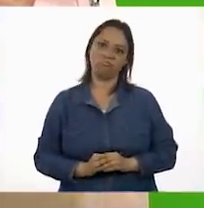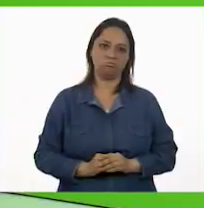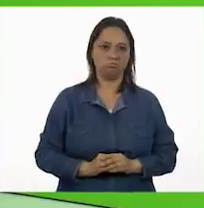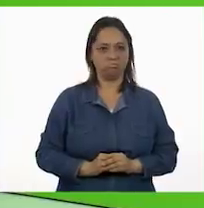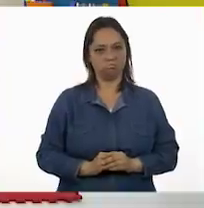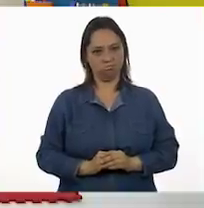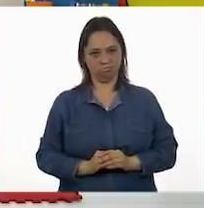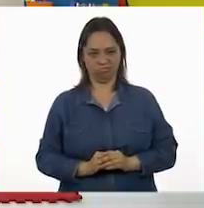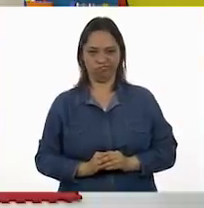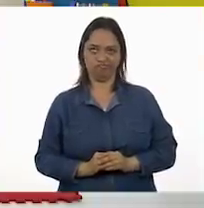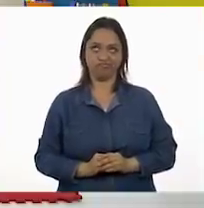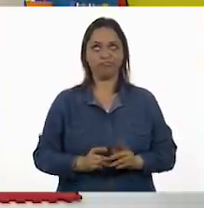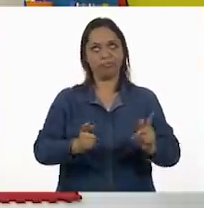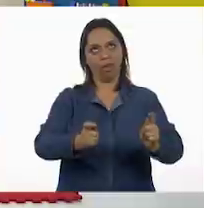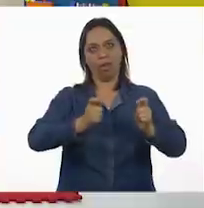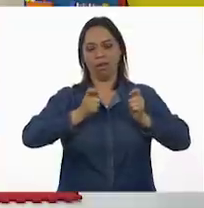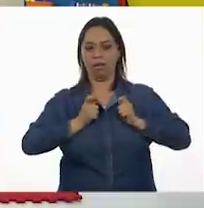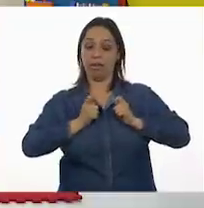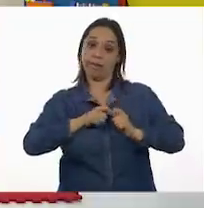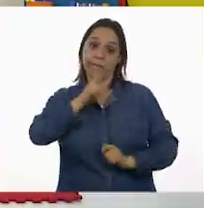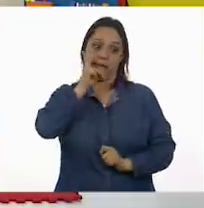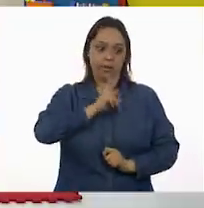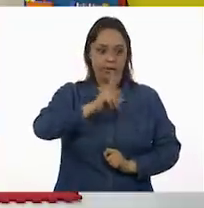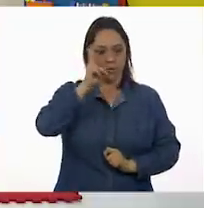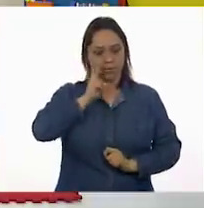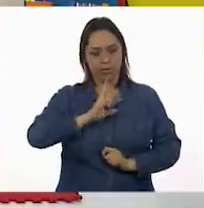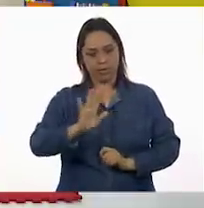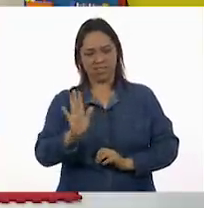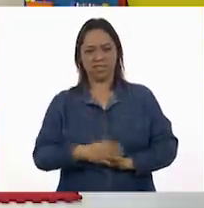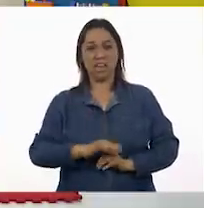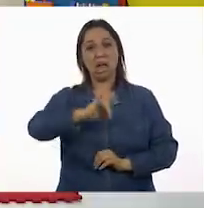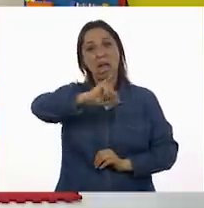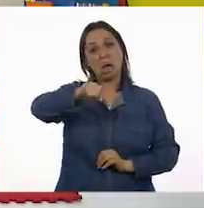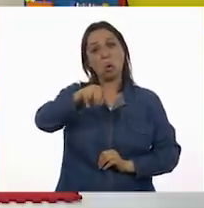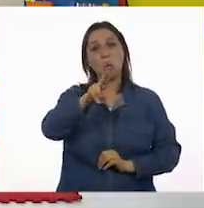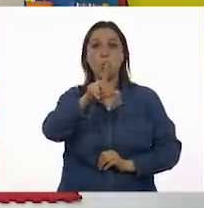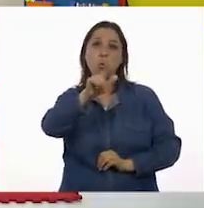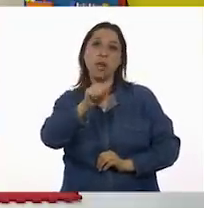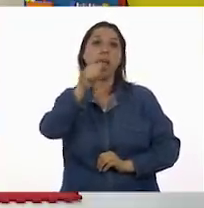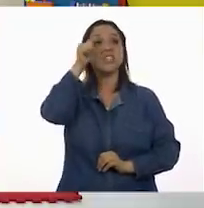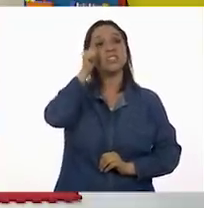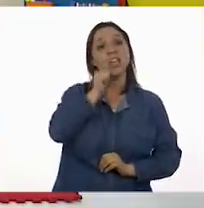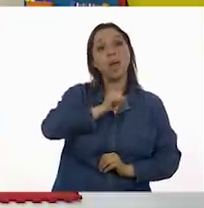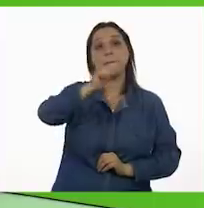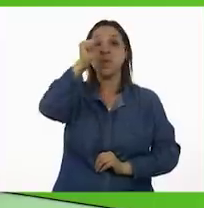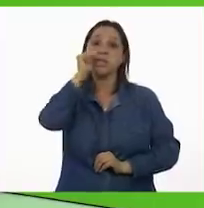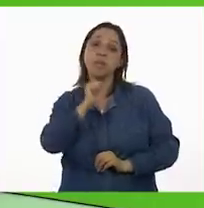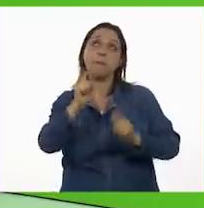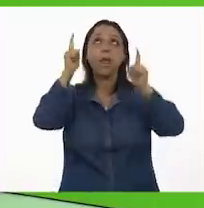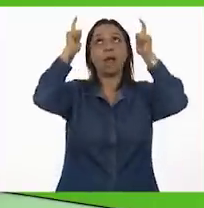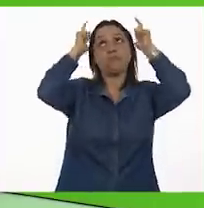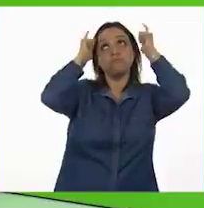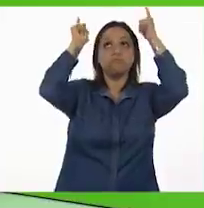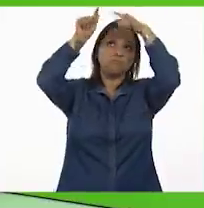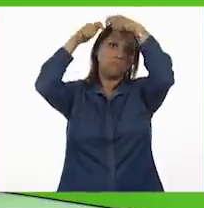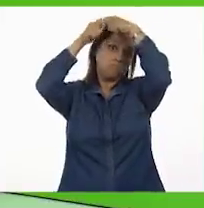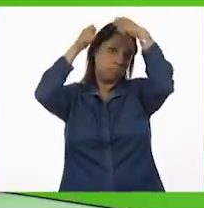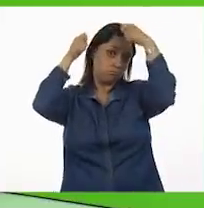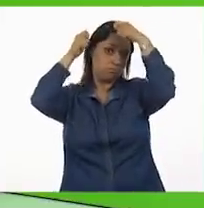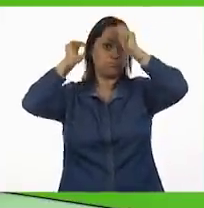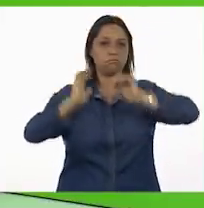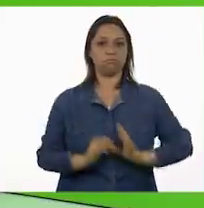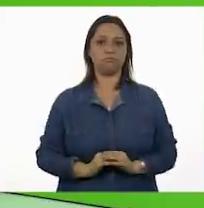ver. Ay, a ver. Pero espera, Julia siempre anda con su diadema y su moñito. A ver.